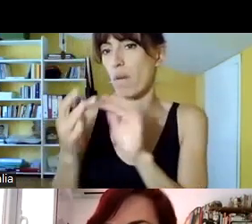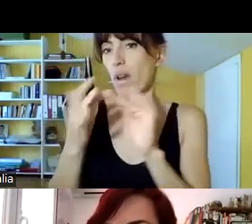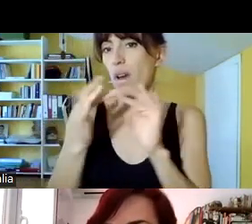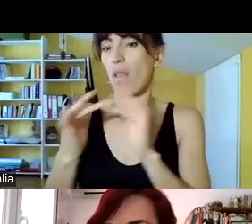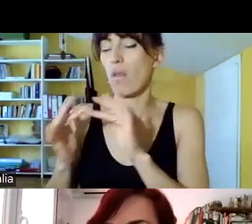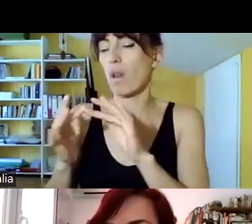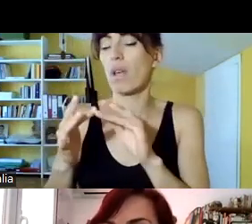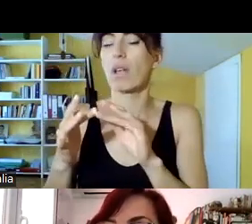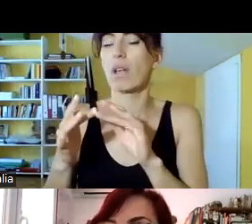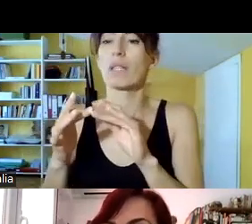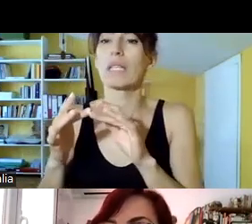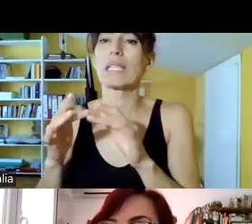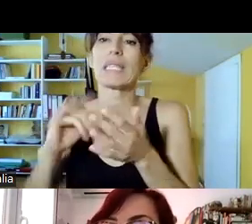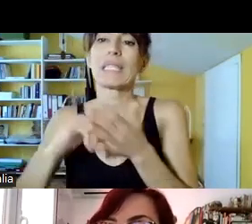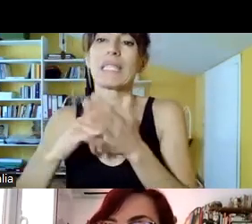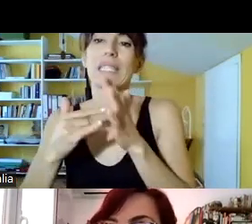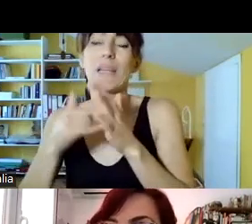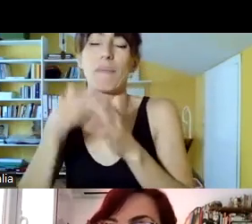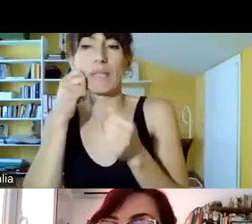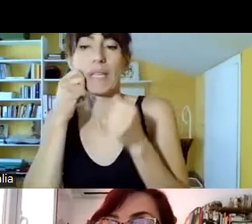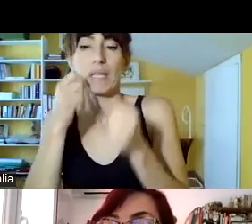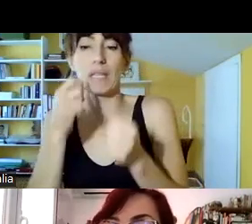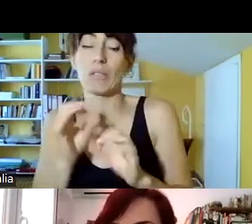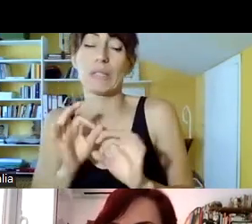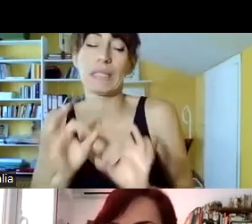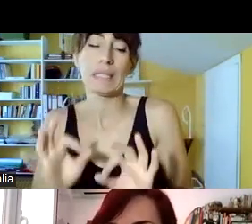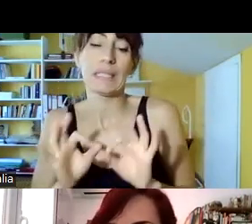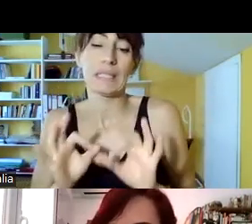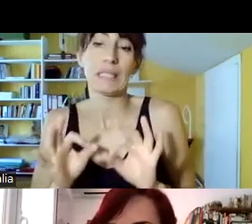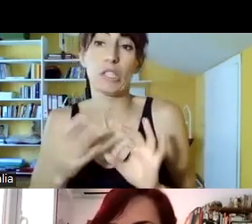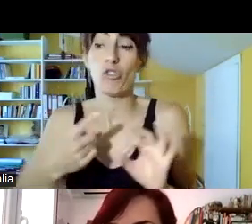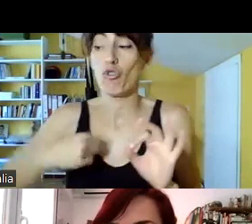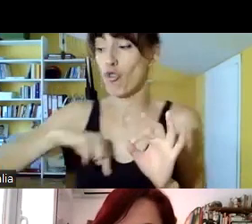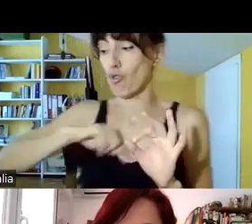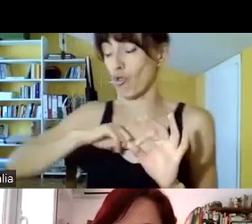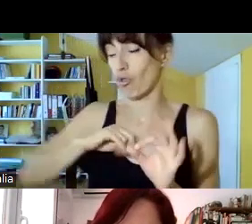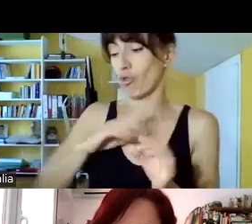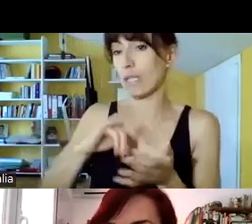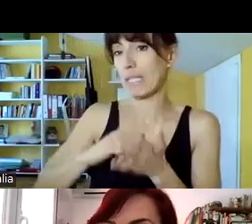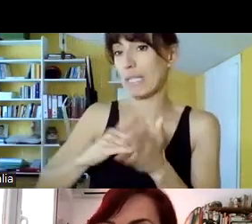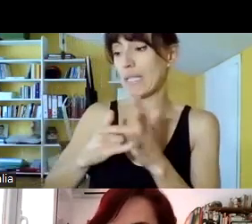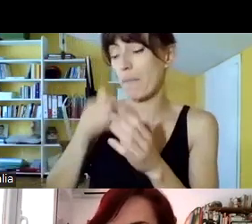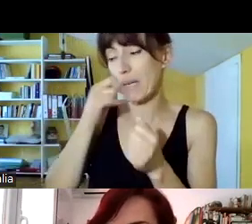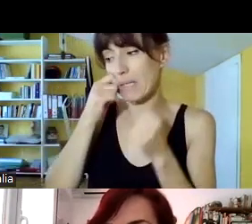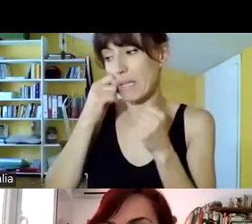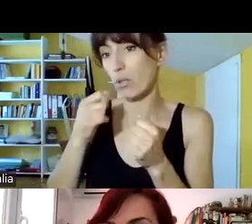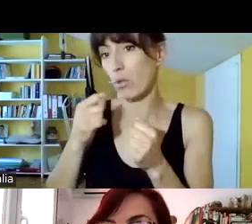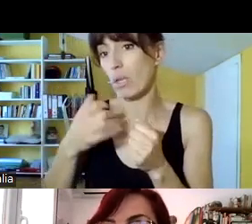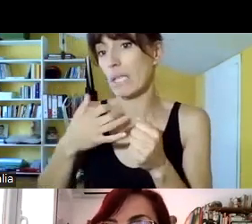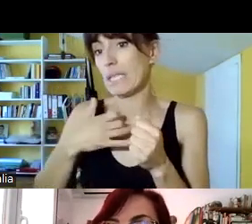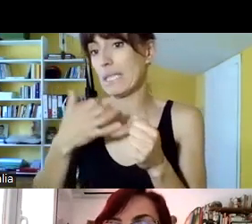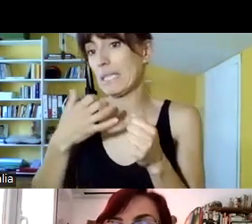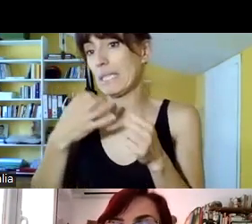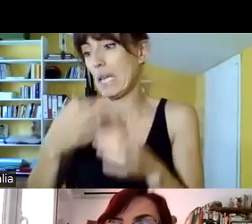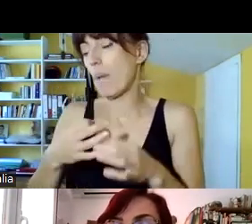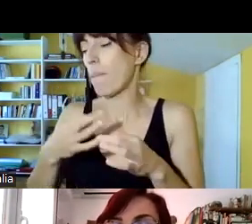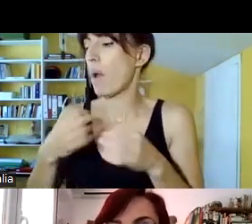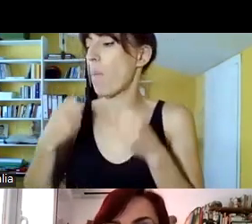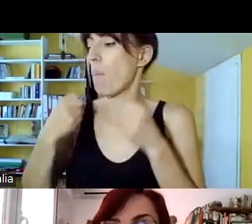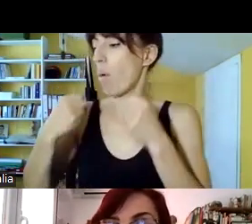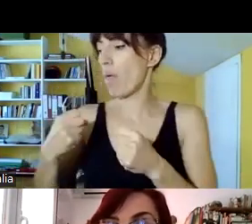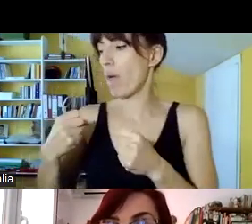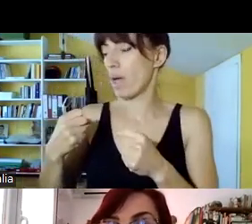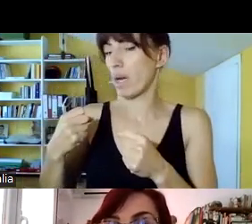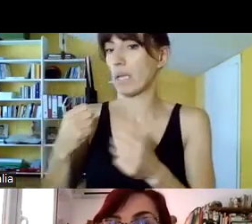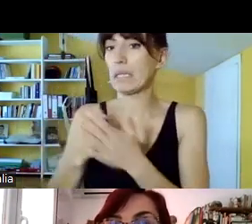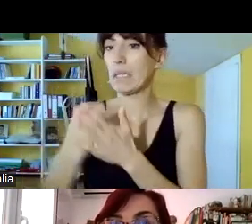sanitario muy concreta, y cómo nosotros como sistema sanitario dueño, ¿no? de una autoridad y de un poder simbólico podemos